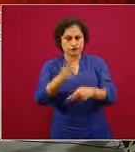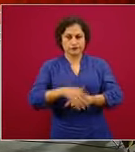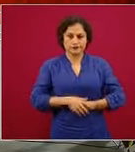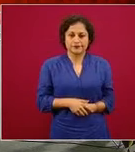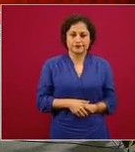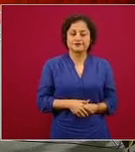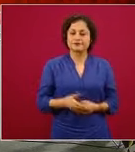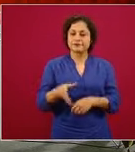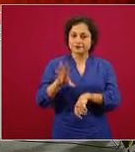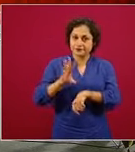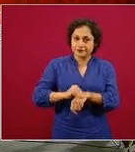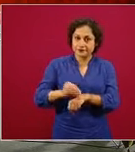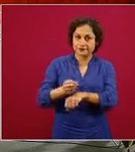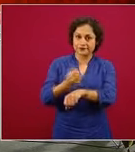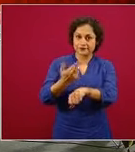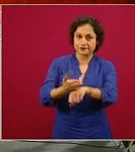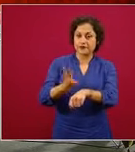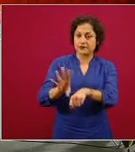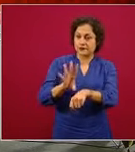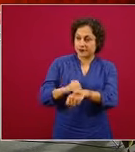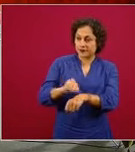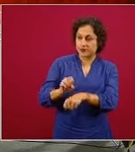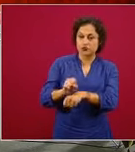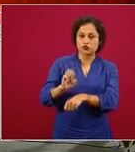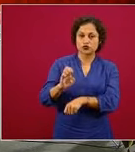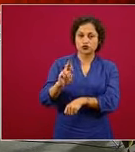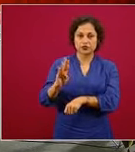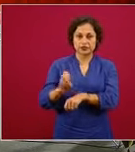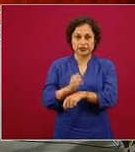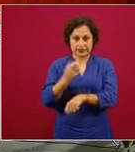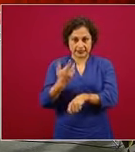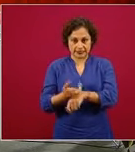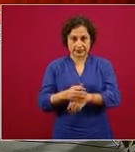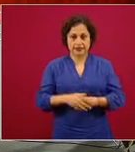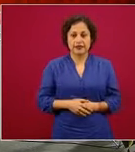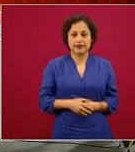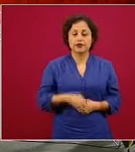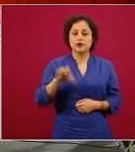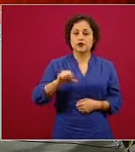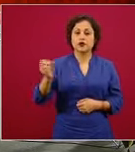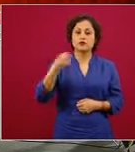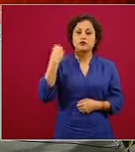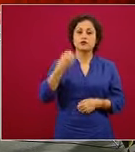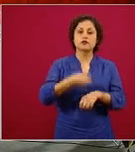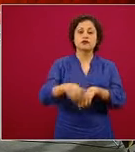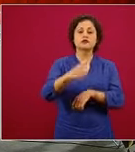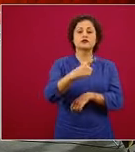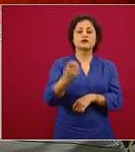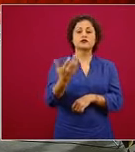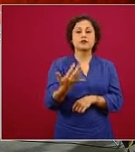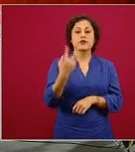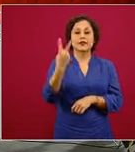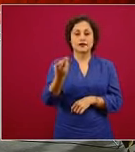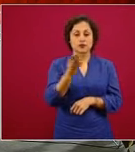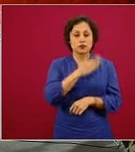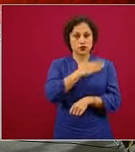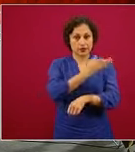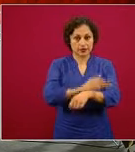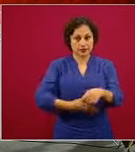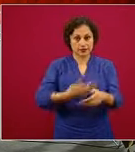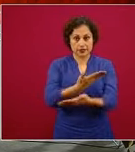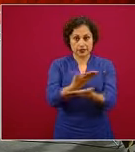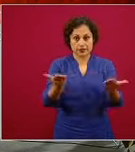permiso, señor secretario, señor subsecretario. Conferencia vespertina número 152. Muy buenas tardes con todos los que están